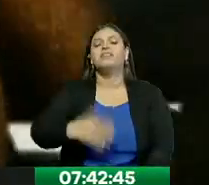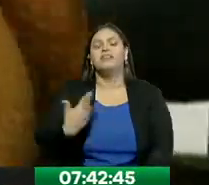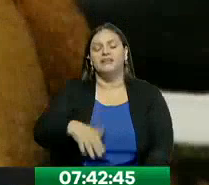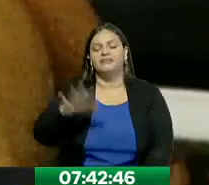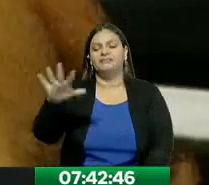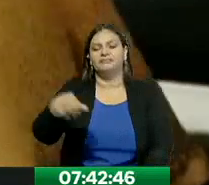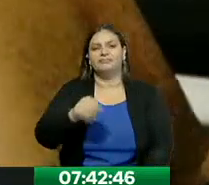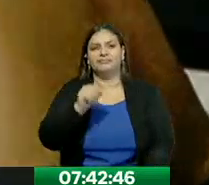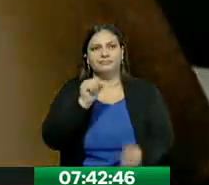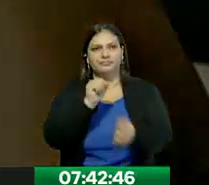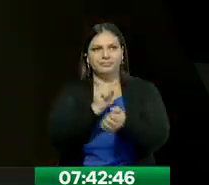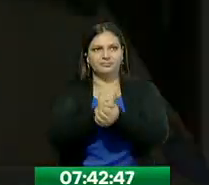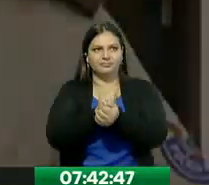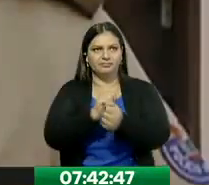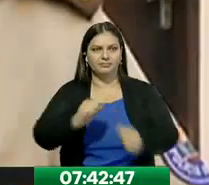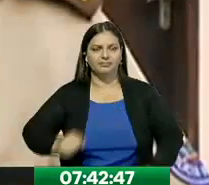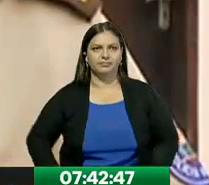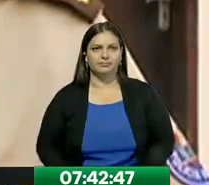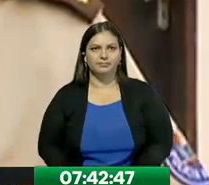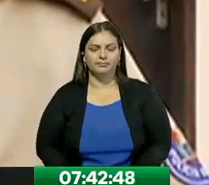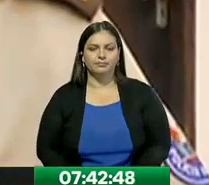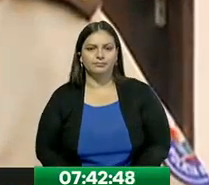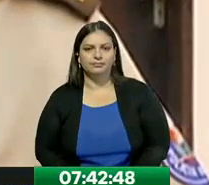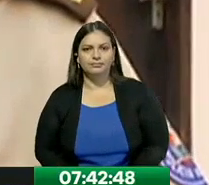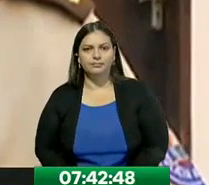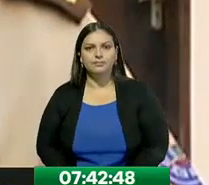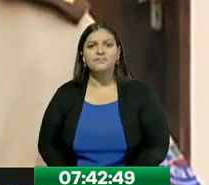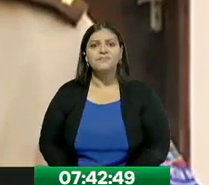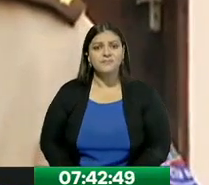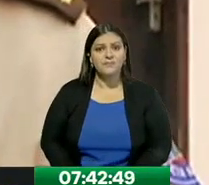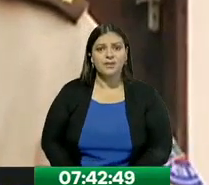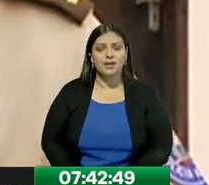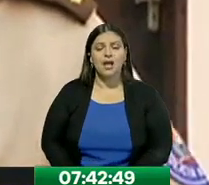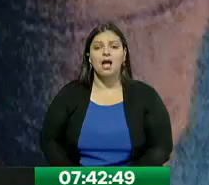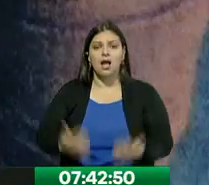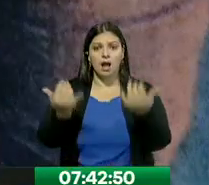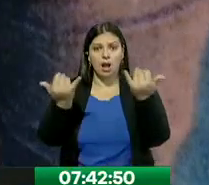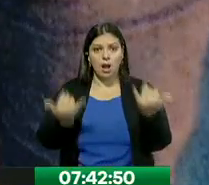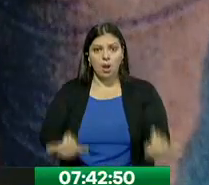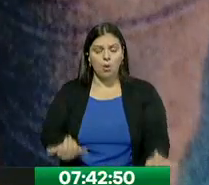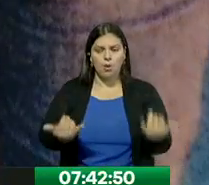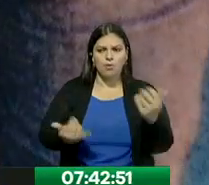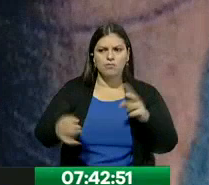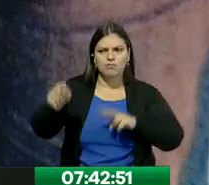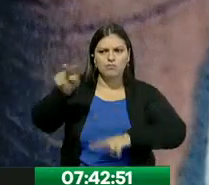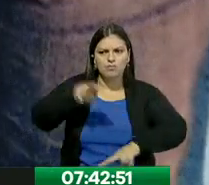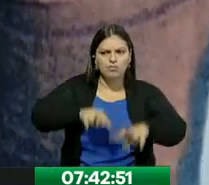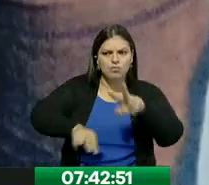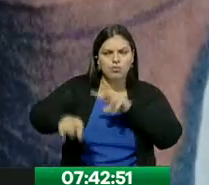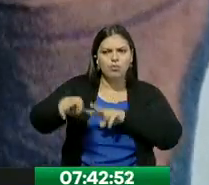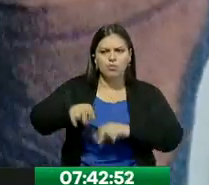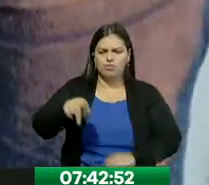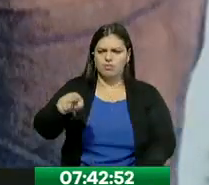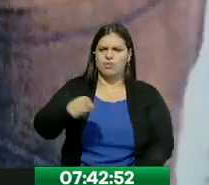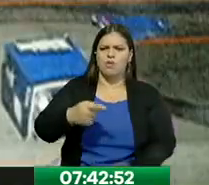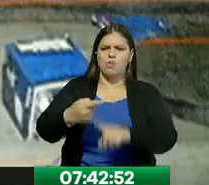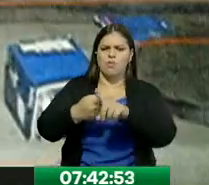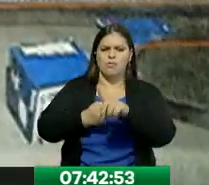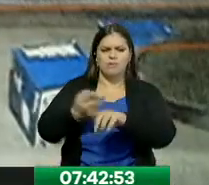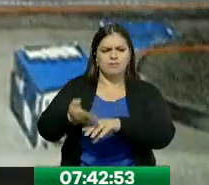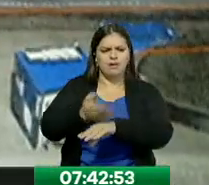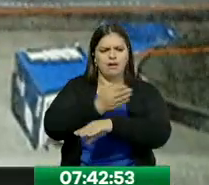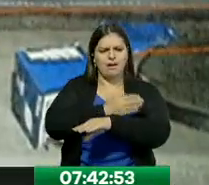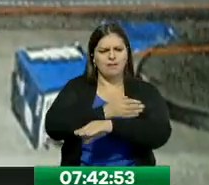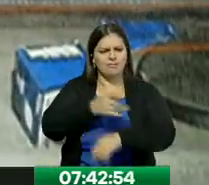antecedentes de poca data. Y se le han aplicado medidas cautelares. Es decir, registra que hace un mes y medio ha salido